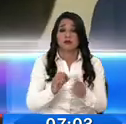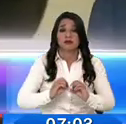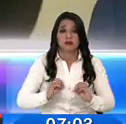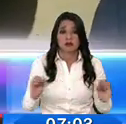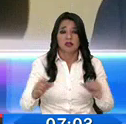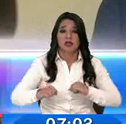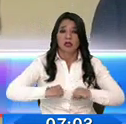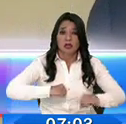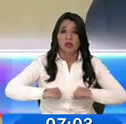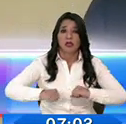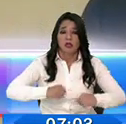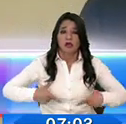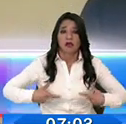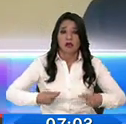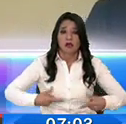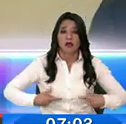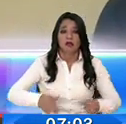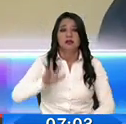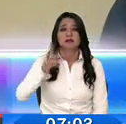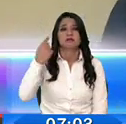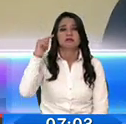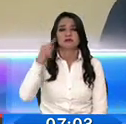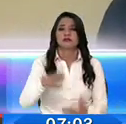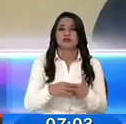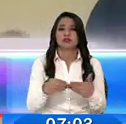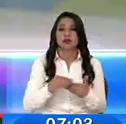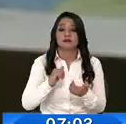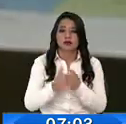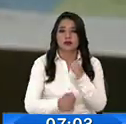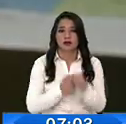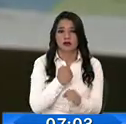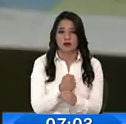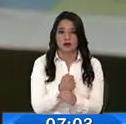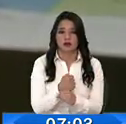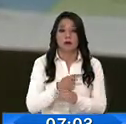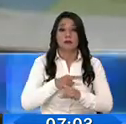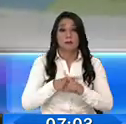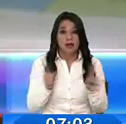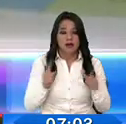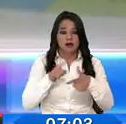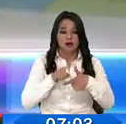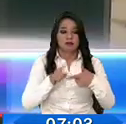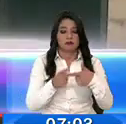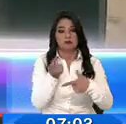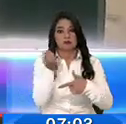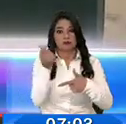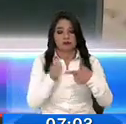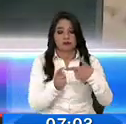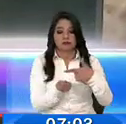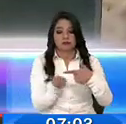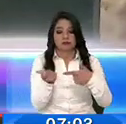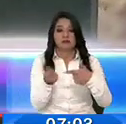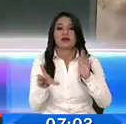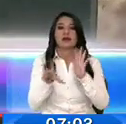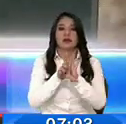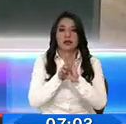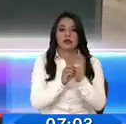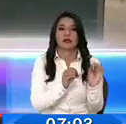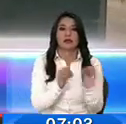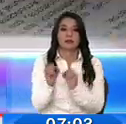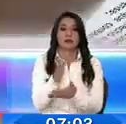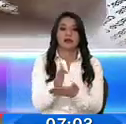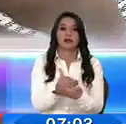burocracia que se gasta tres millones de dólares al año pero con la supresión de la entidad también se deroga la ley de ordenamiento territorial